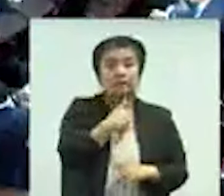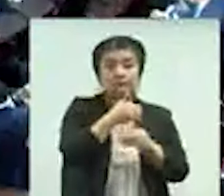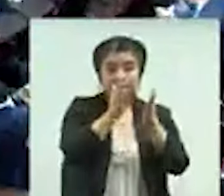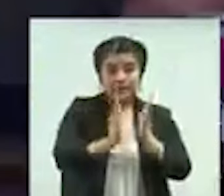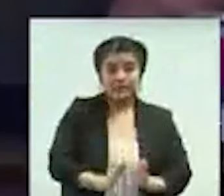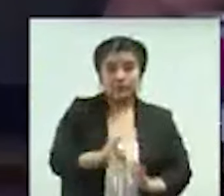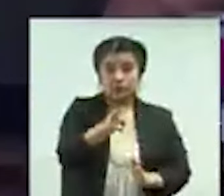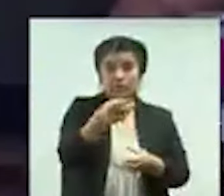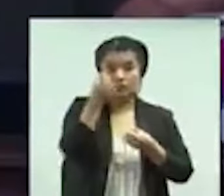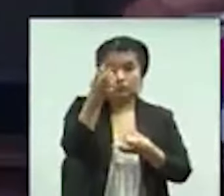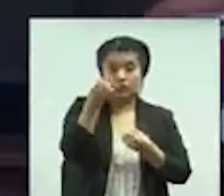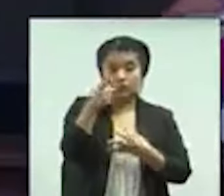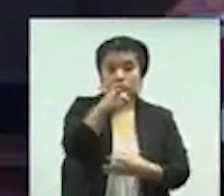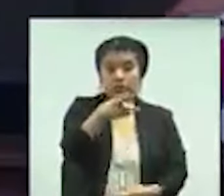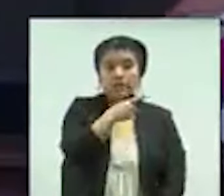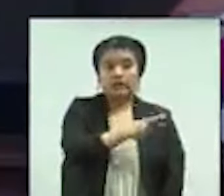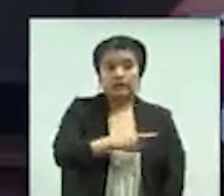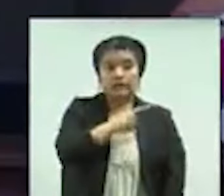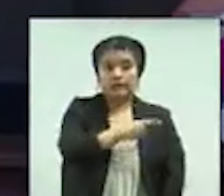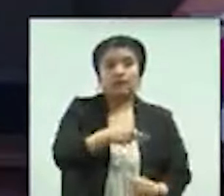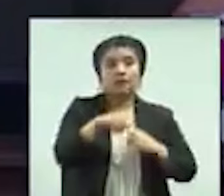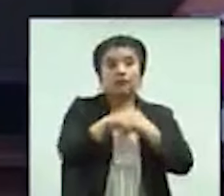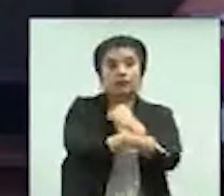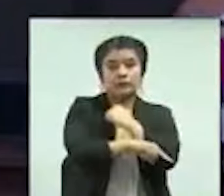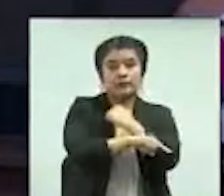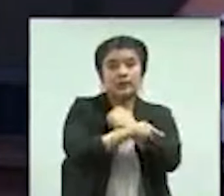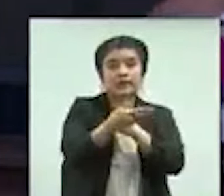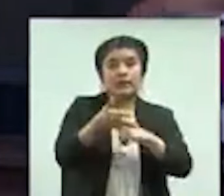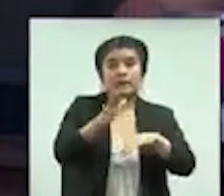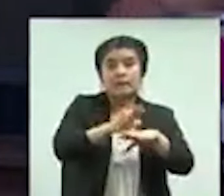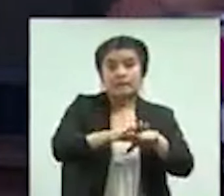la palabra por si desea profundizar más en la respuesta a la pregunta formulada.